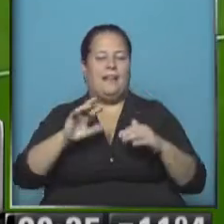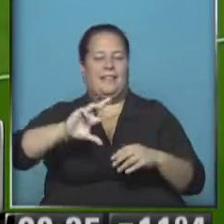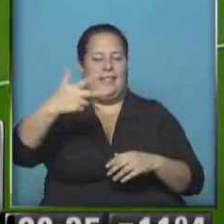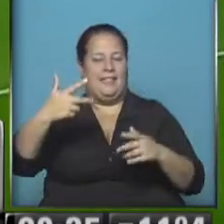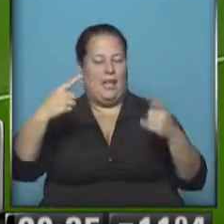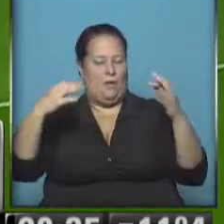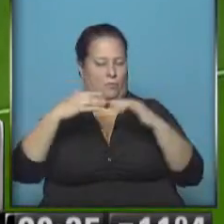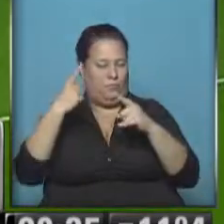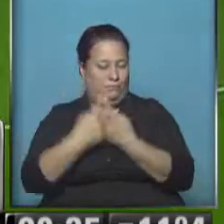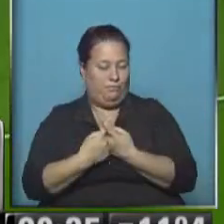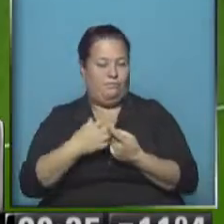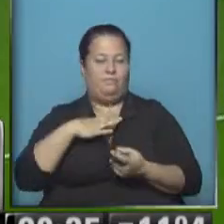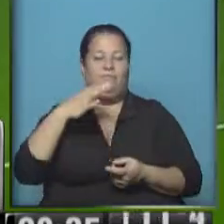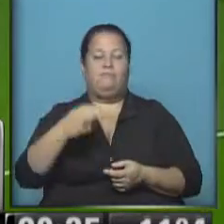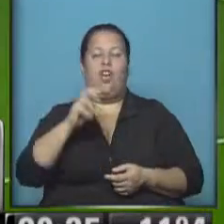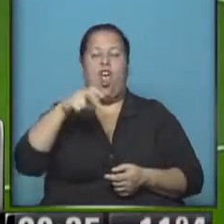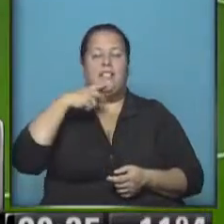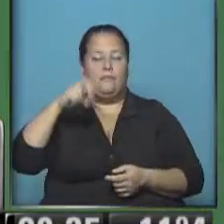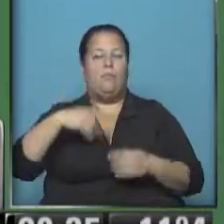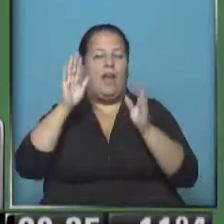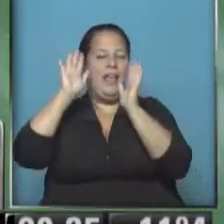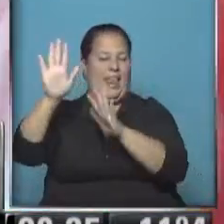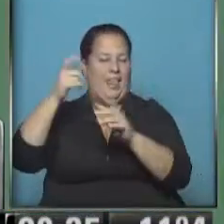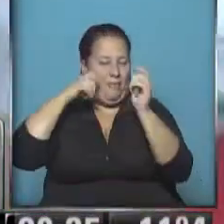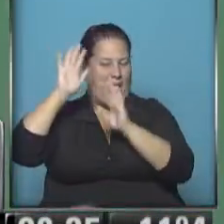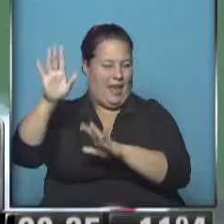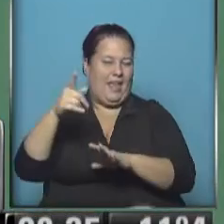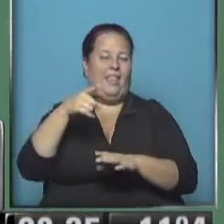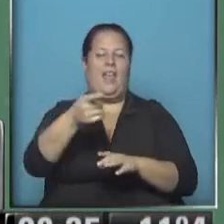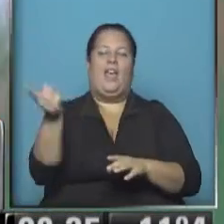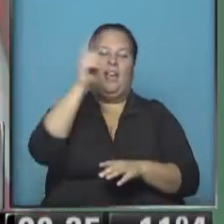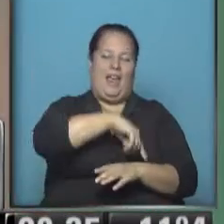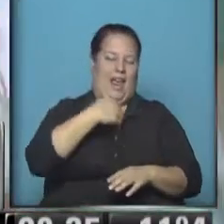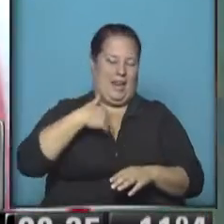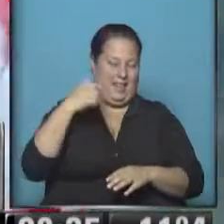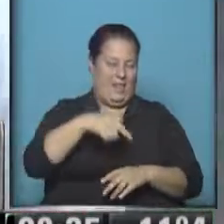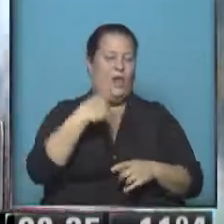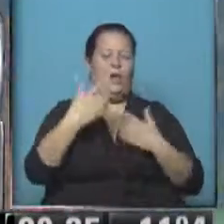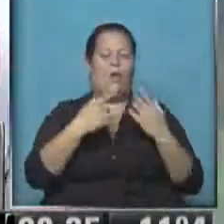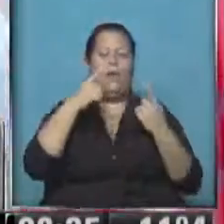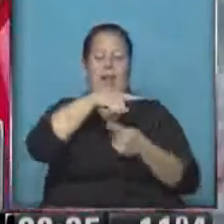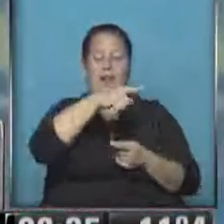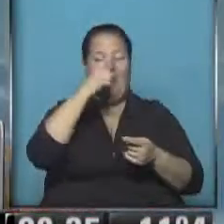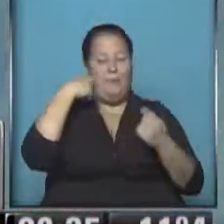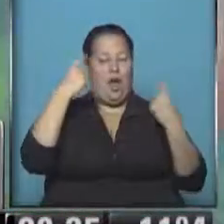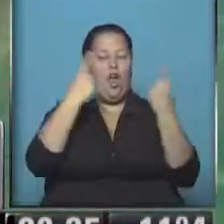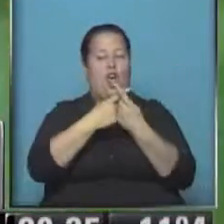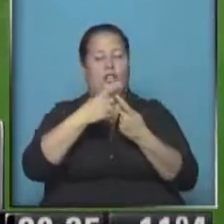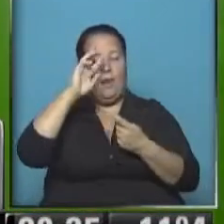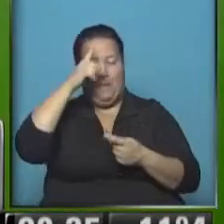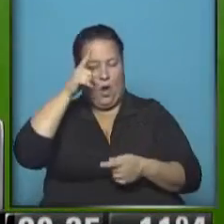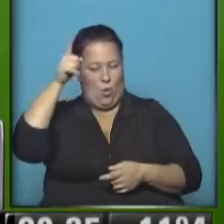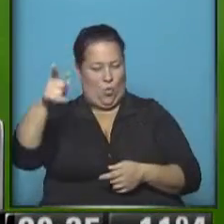puesto que justamente en concepción por eso se creó el equipo de ramón en aquella ciudad jugará frente a los de gareca frente a